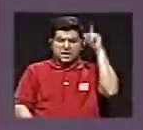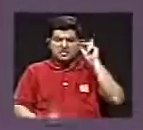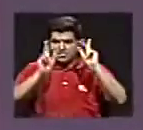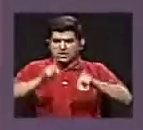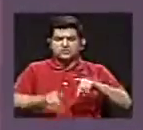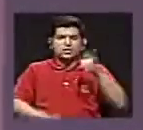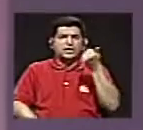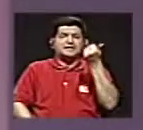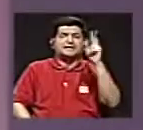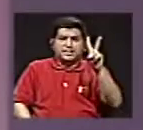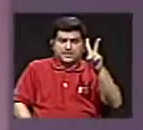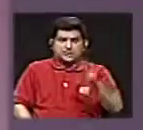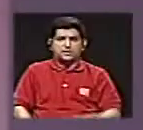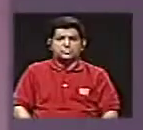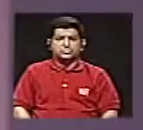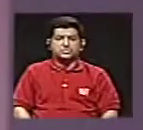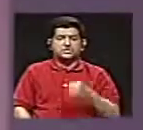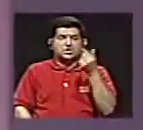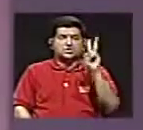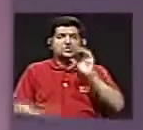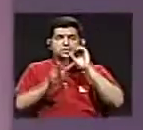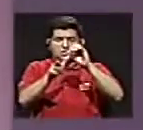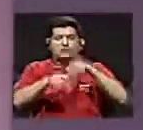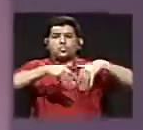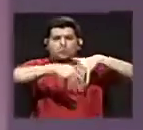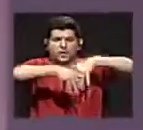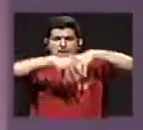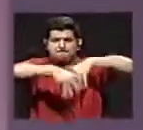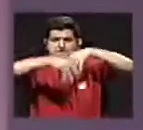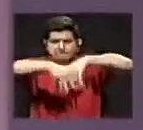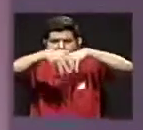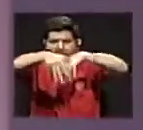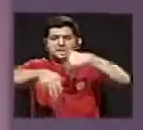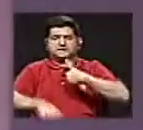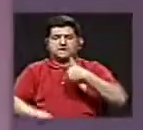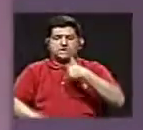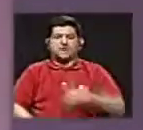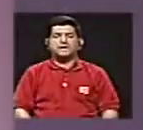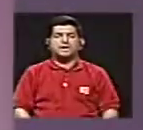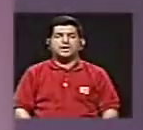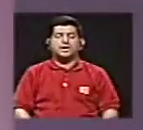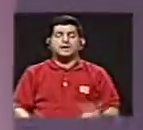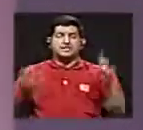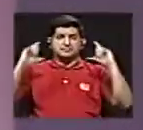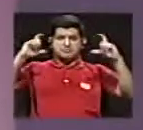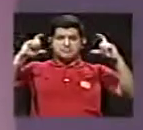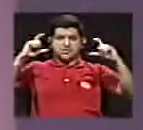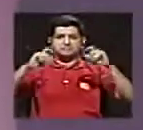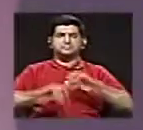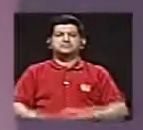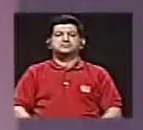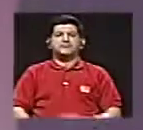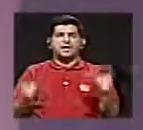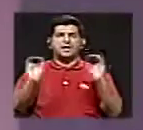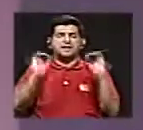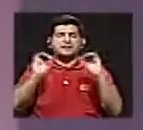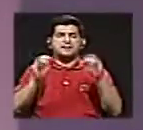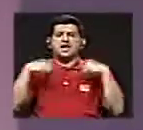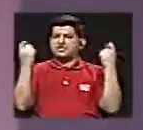que el 12 de octubre va a haber una marcha o una manifestación que la titulamos Nada